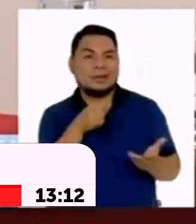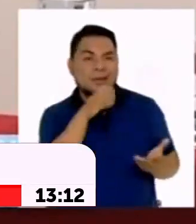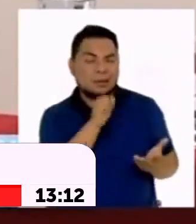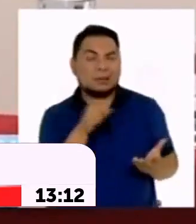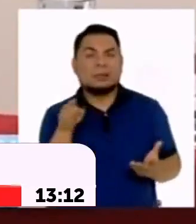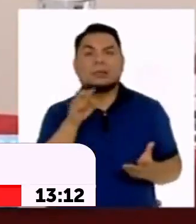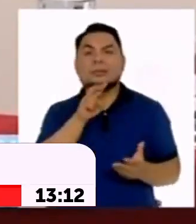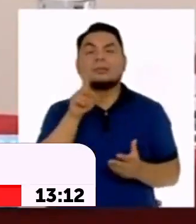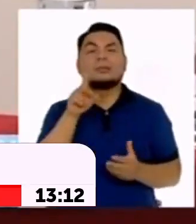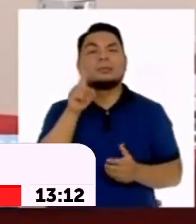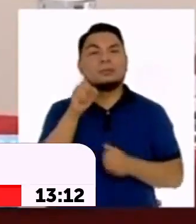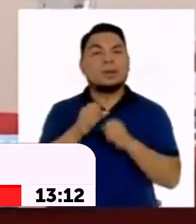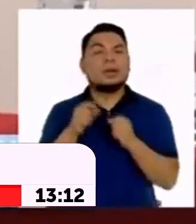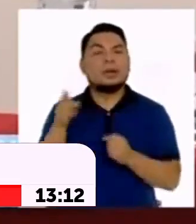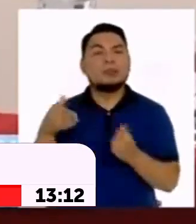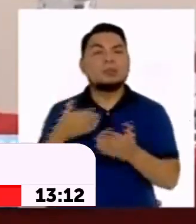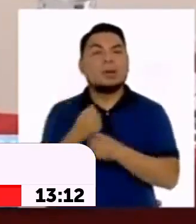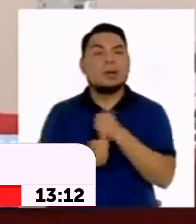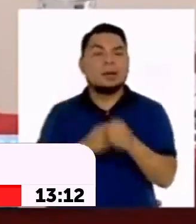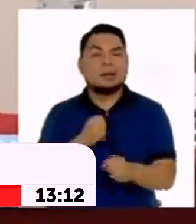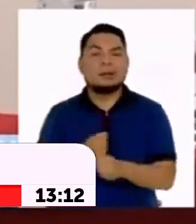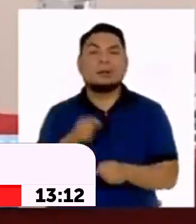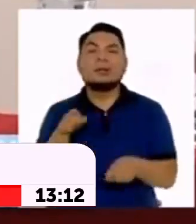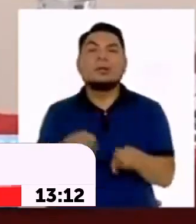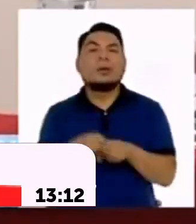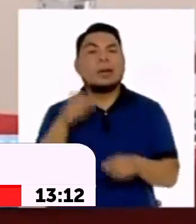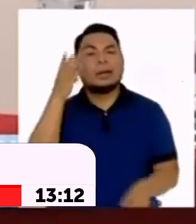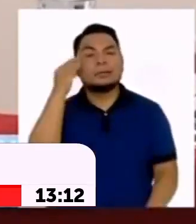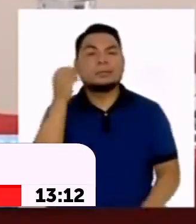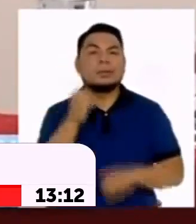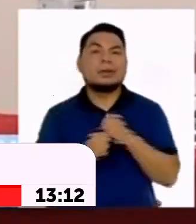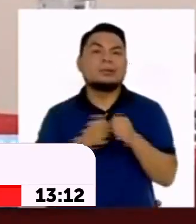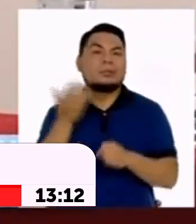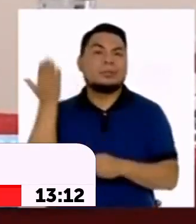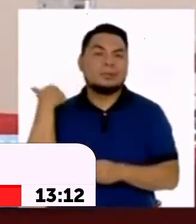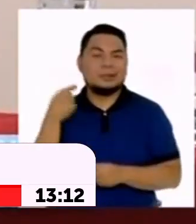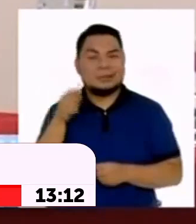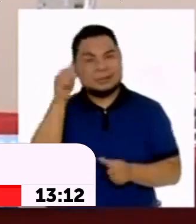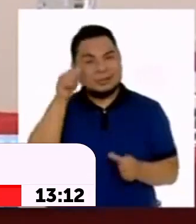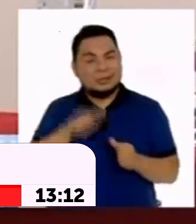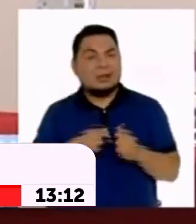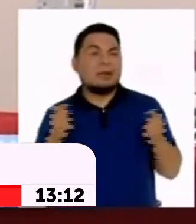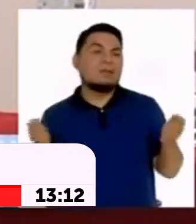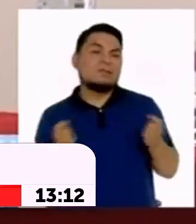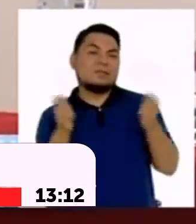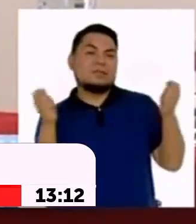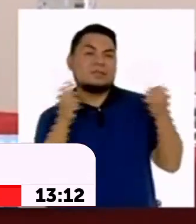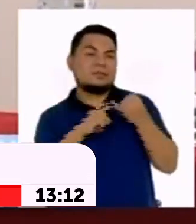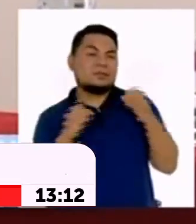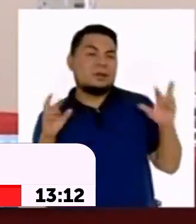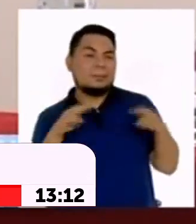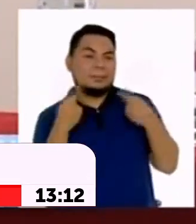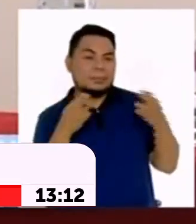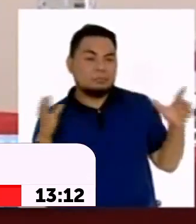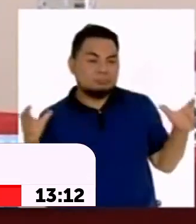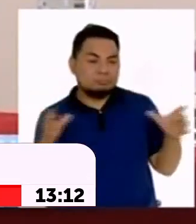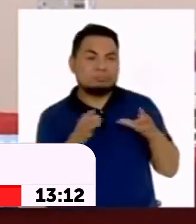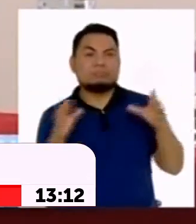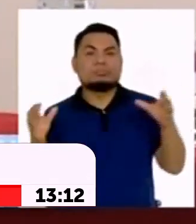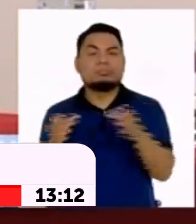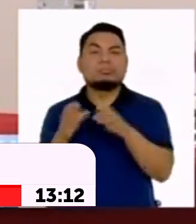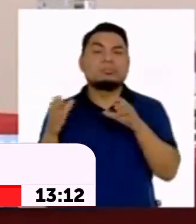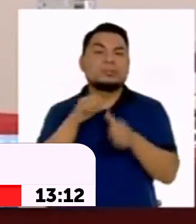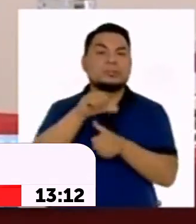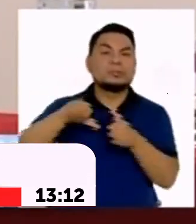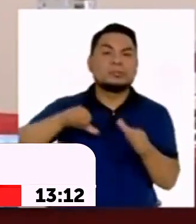hemos tenido el año pasado, que a partir de justamente las fiestas, por las aglomeraciones y la